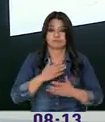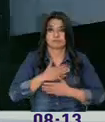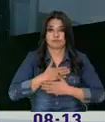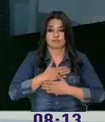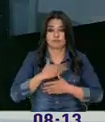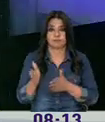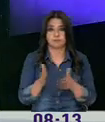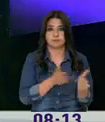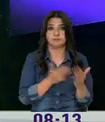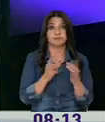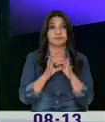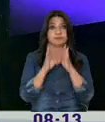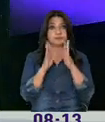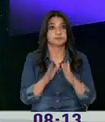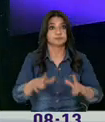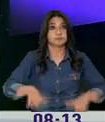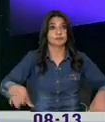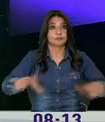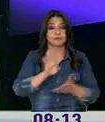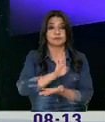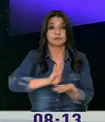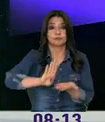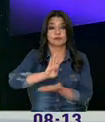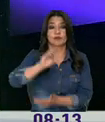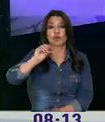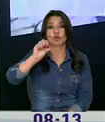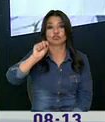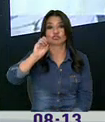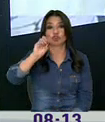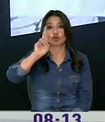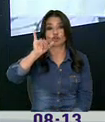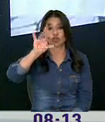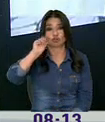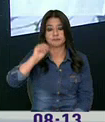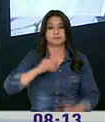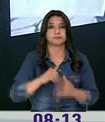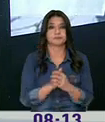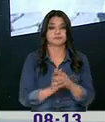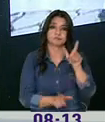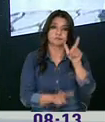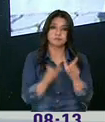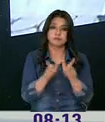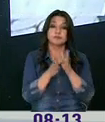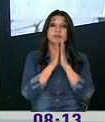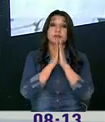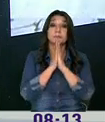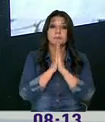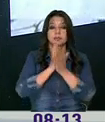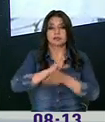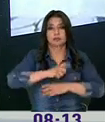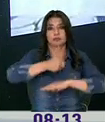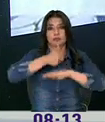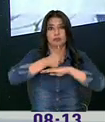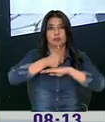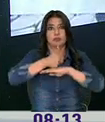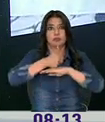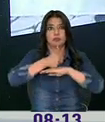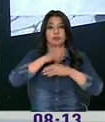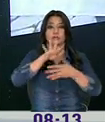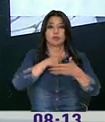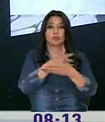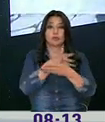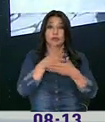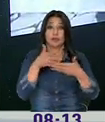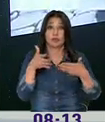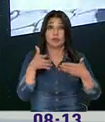Sofía Vintimilla, vamos contigo. Ella está en el barrio Osorio. Los moradores, los vecinos, solicitan a las autoridades la extensión de los horarios